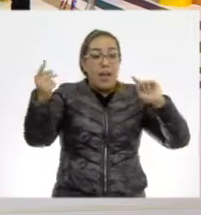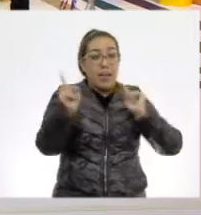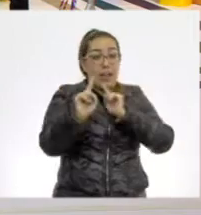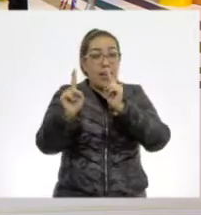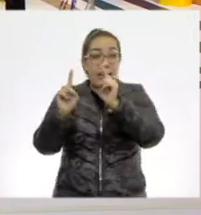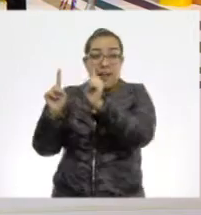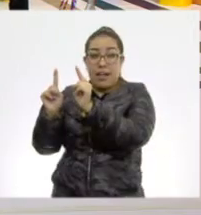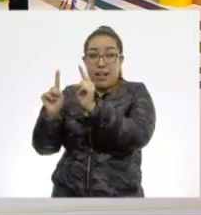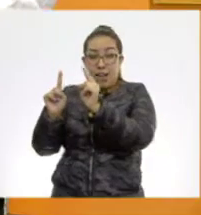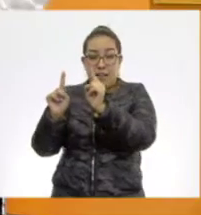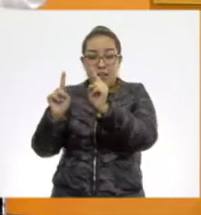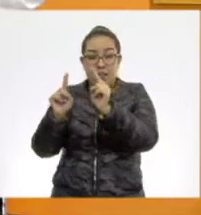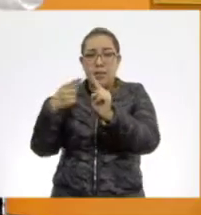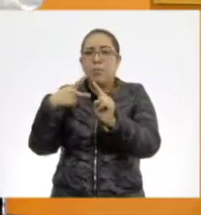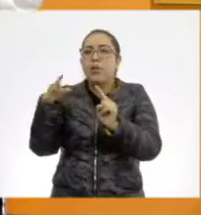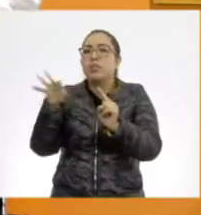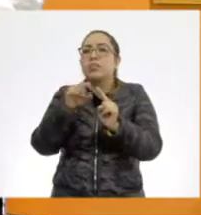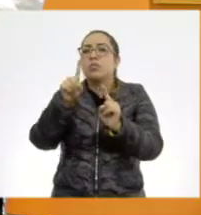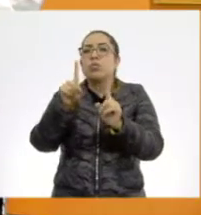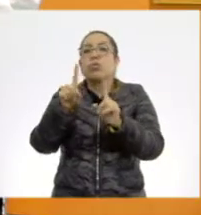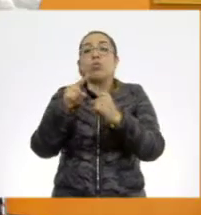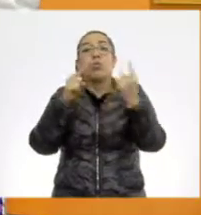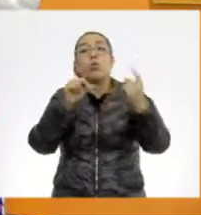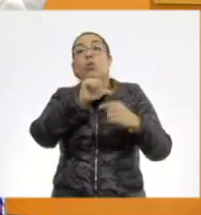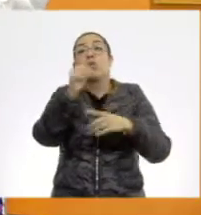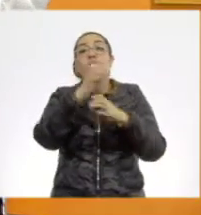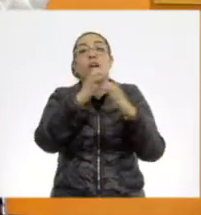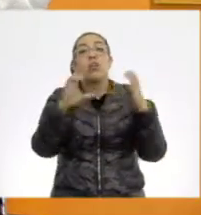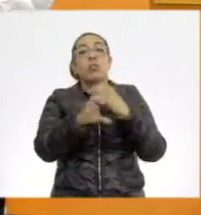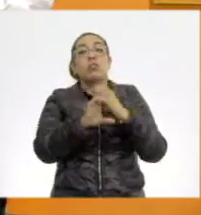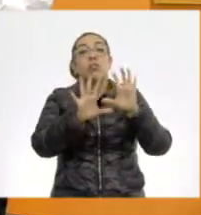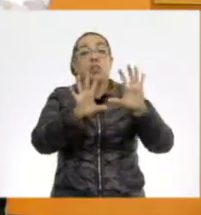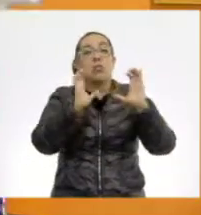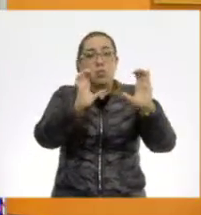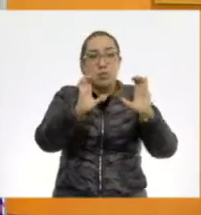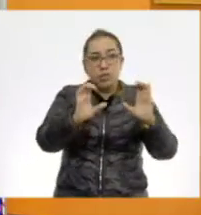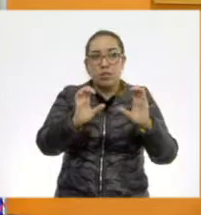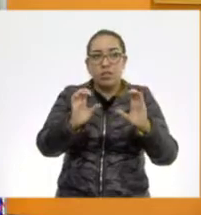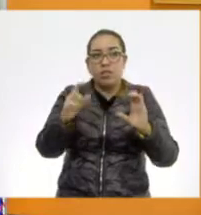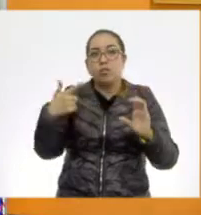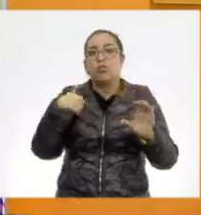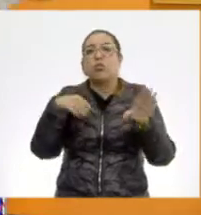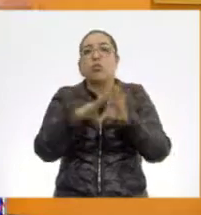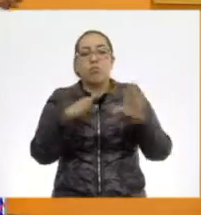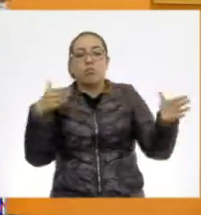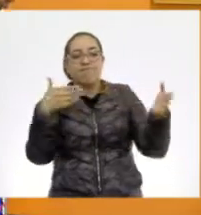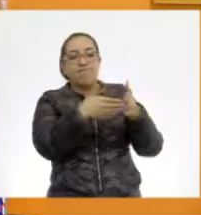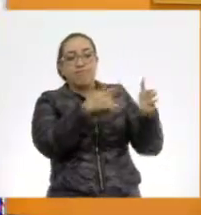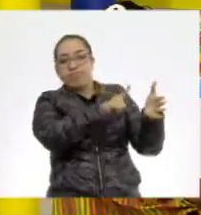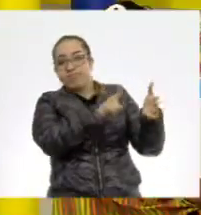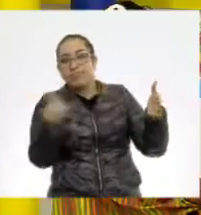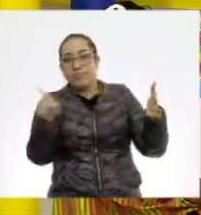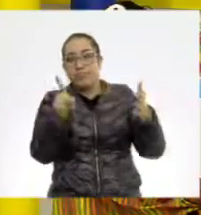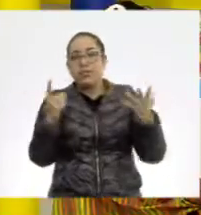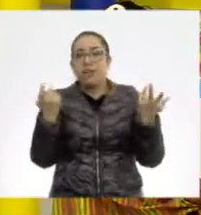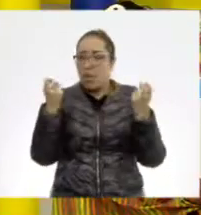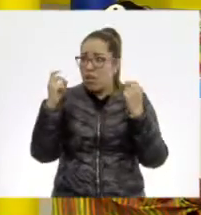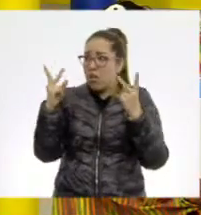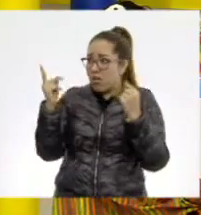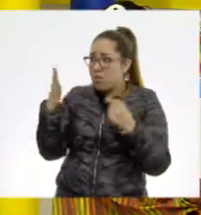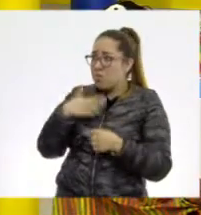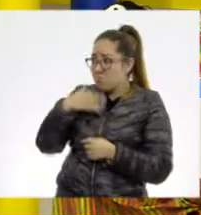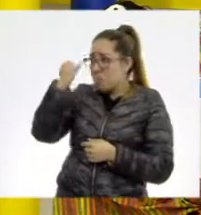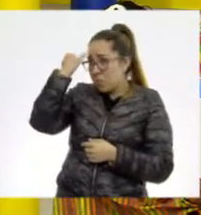si tú te colocas atrás de algún objeto, ajá, ese rayo congelador choca contra el objeto y ya no te puedo tocar. ¡Ay! Es una muy